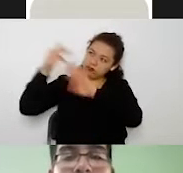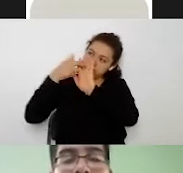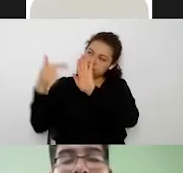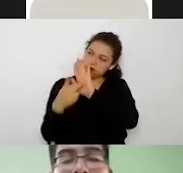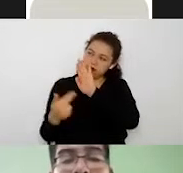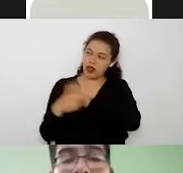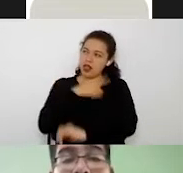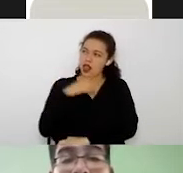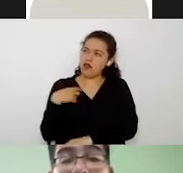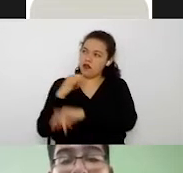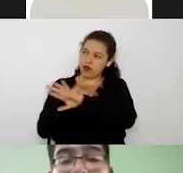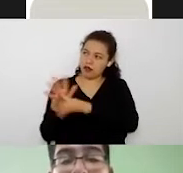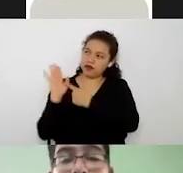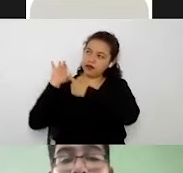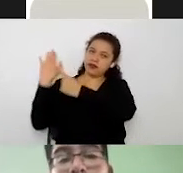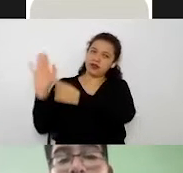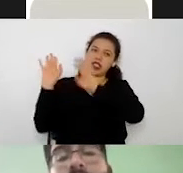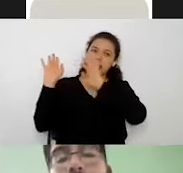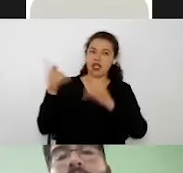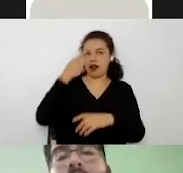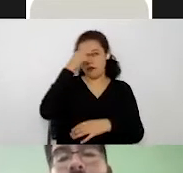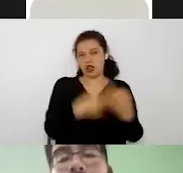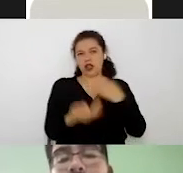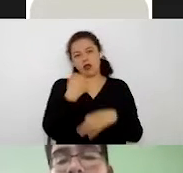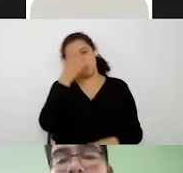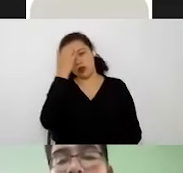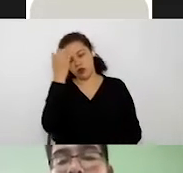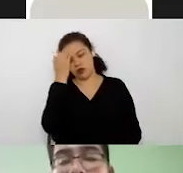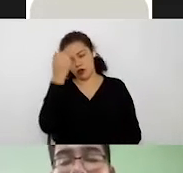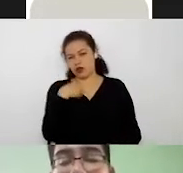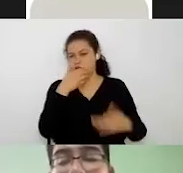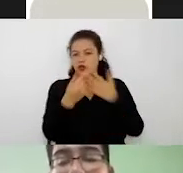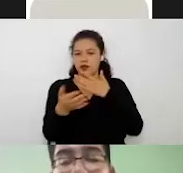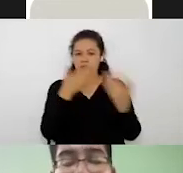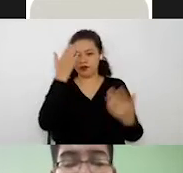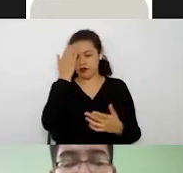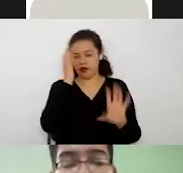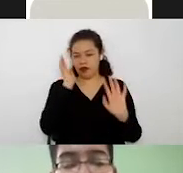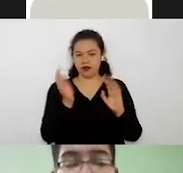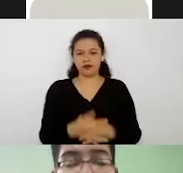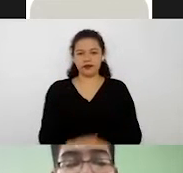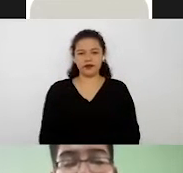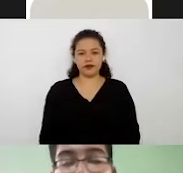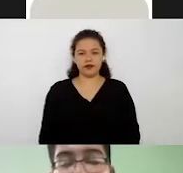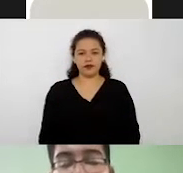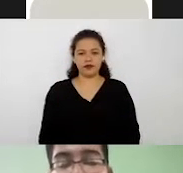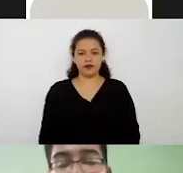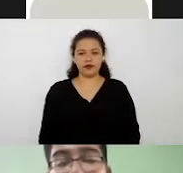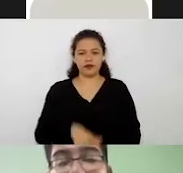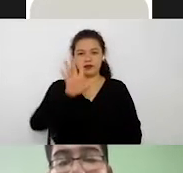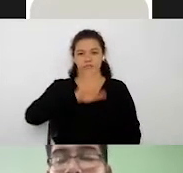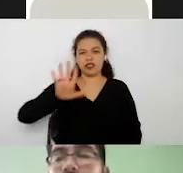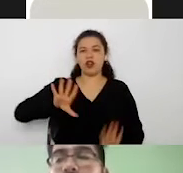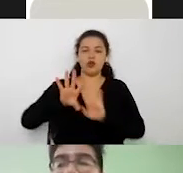necesaria para que cada uno conozca y sepa qué hacer. Entonces, como les decía, parecemos ajenos,